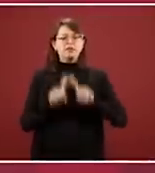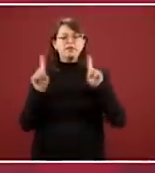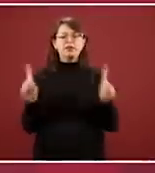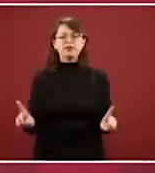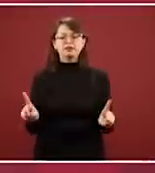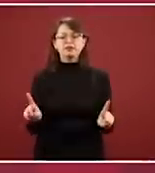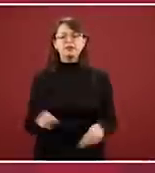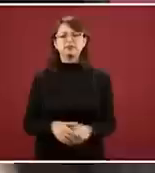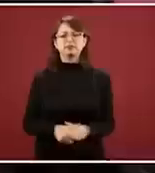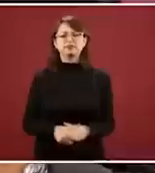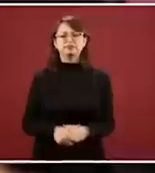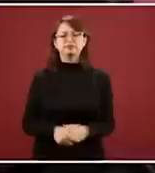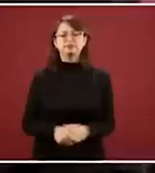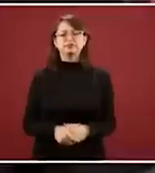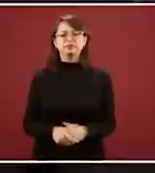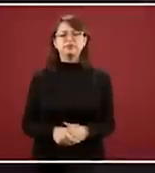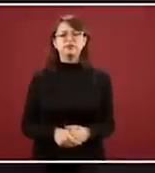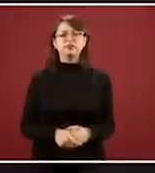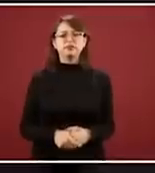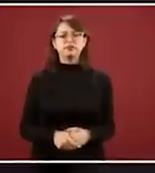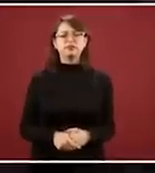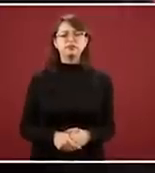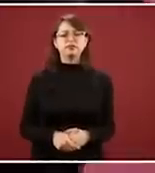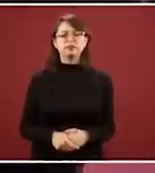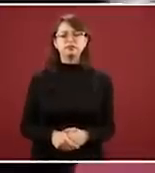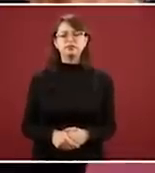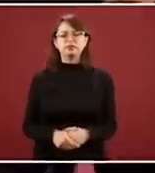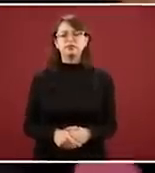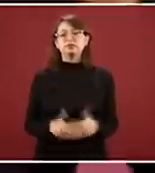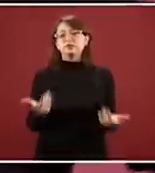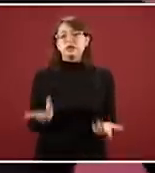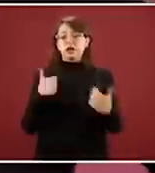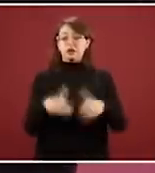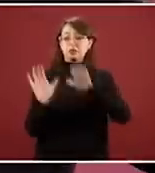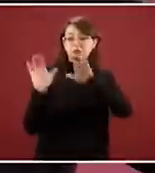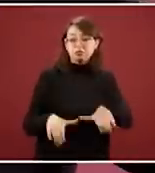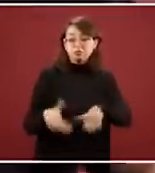es de que no hace falta estar inscrito